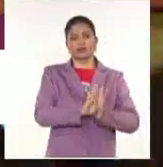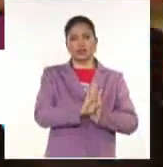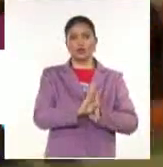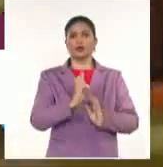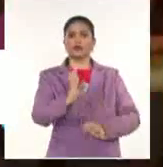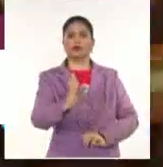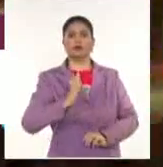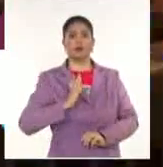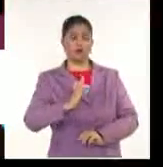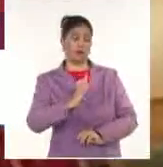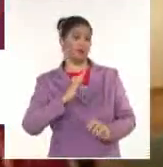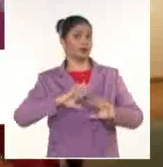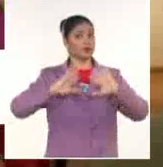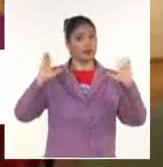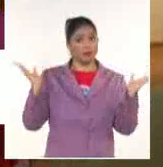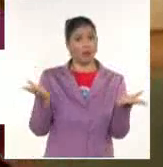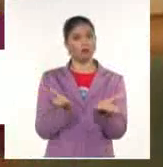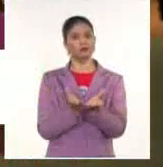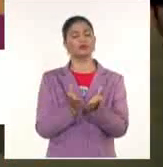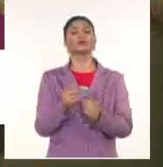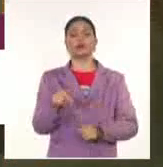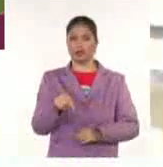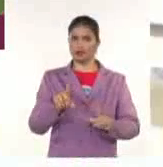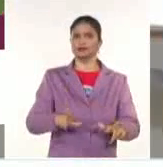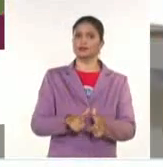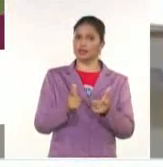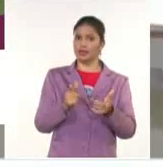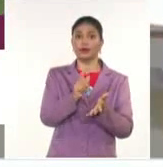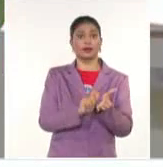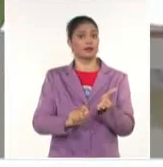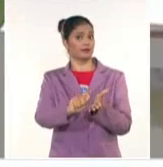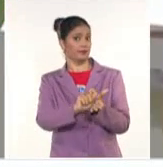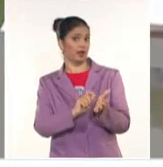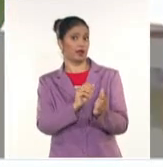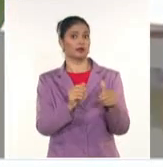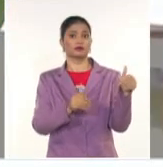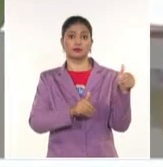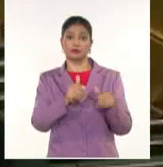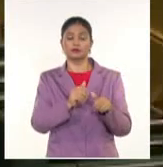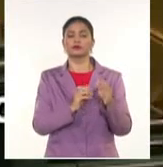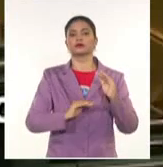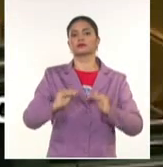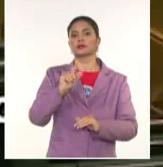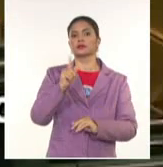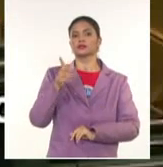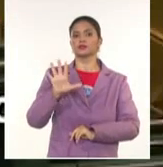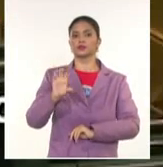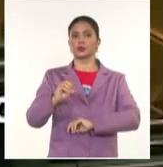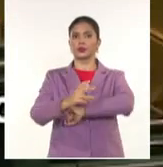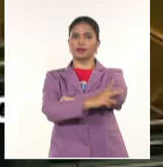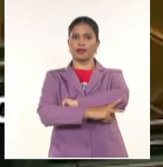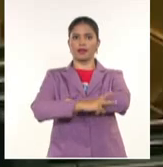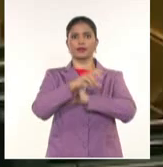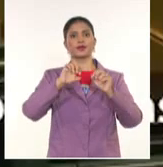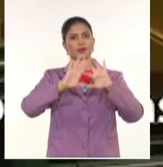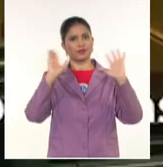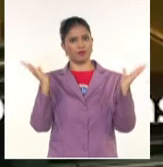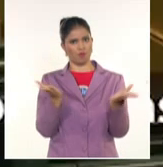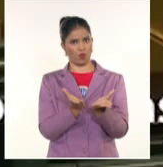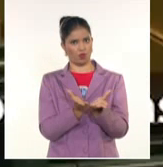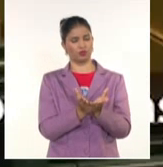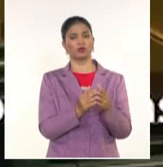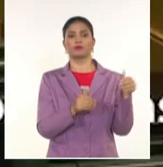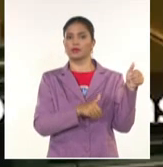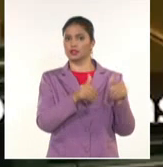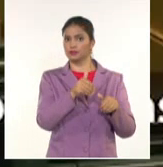todas partes y para todos la cita prevé reunir a más de 150 líderes mundiales que entre otras reuniones también están convocados